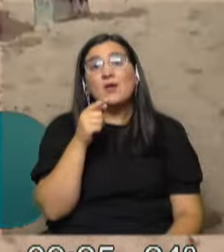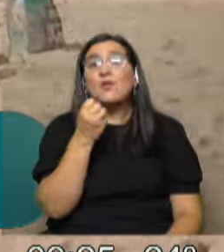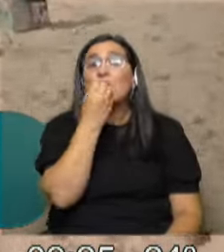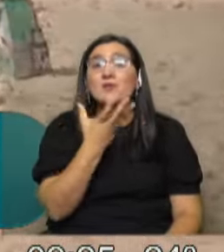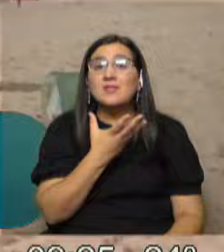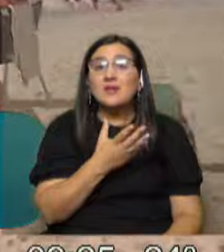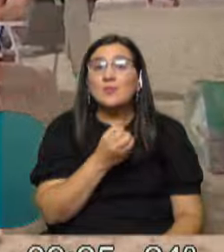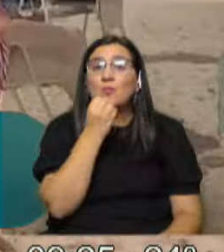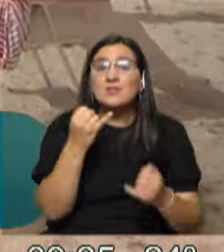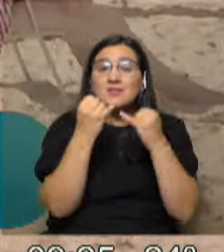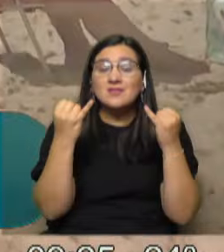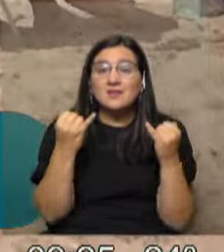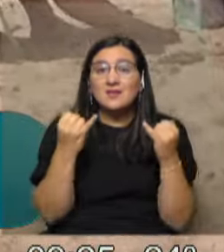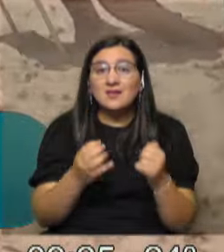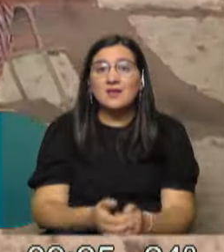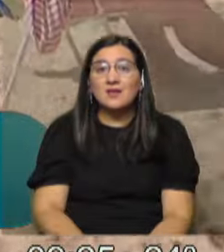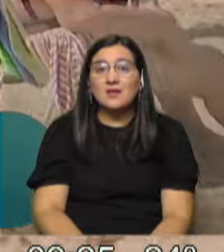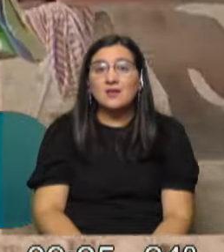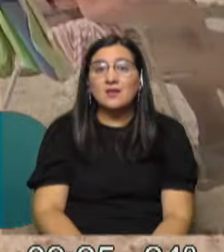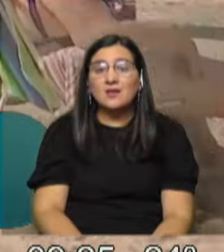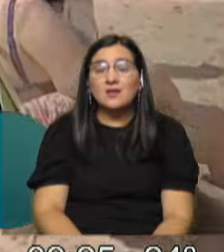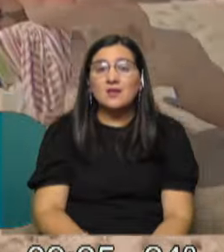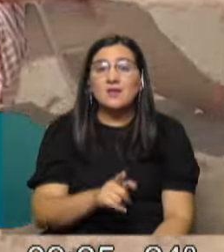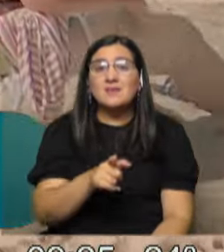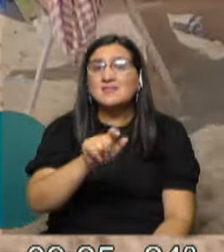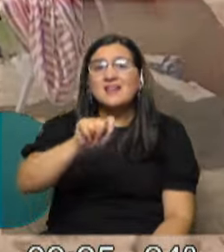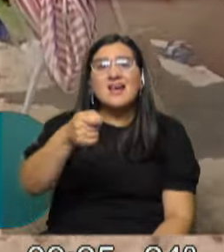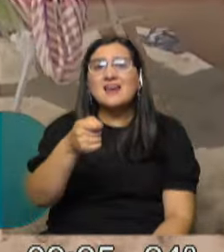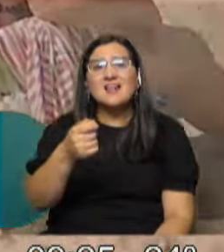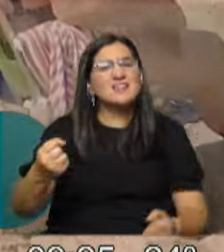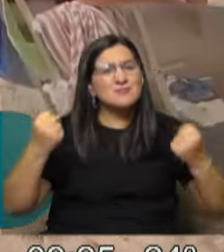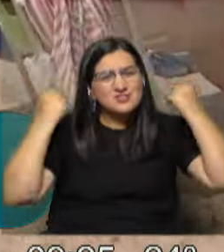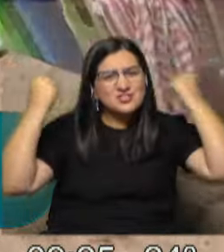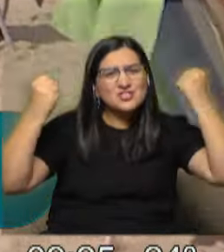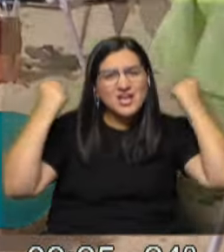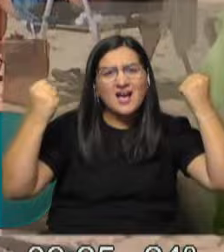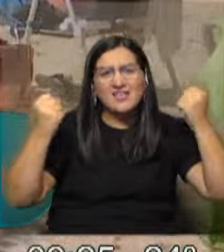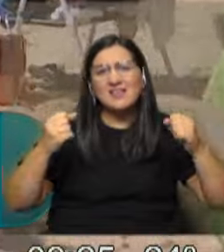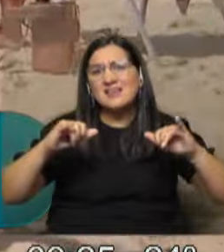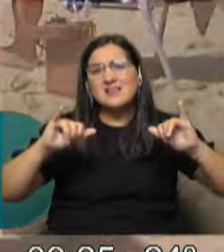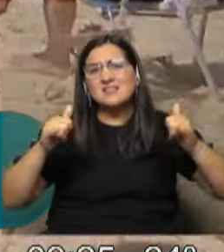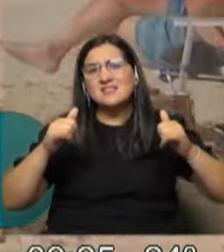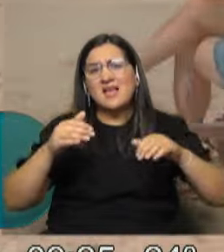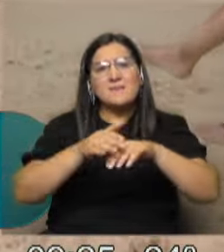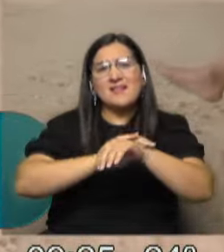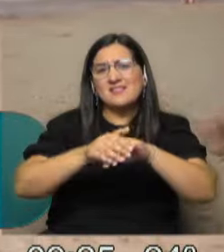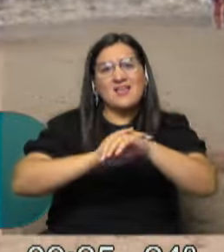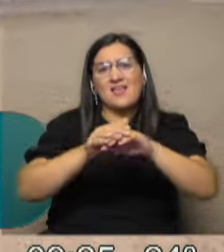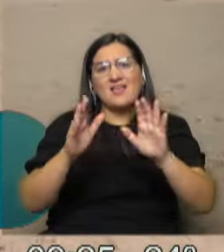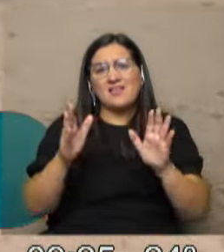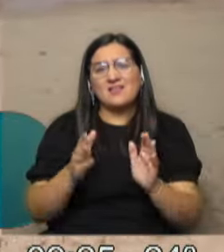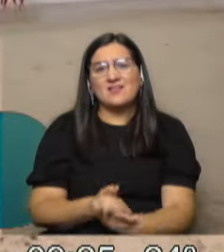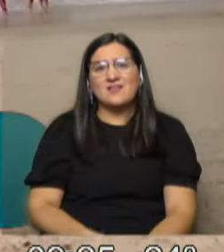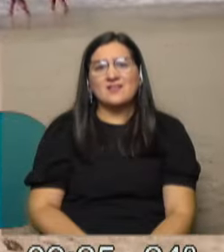va, vecino? Buen día. No te digo buen día. Ay, ¿qué pero pasó? Es el canal que tenemos hinchada. Ya está Don Mateo, el pelado. Don Mateo, mira qué